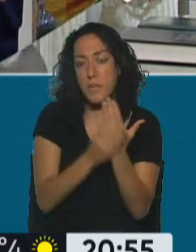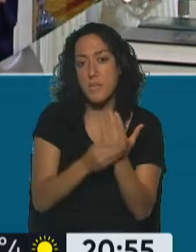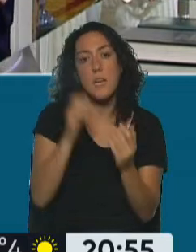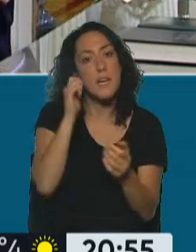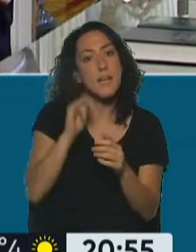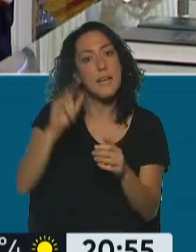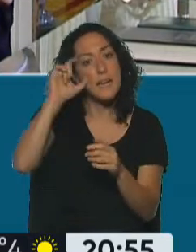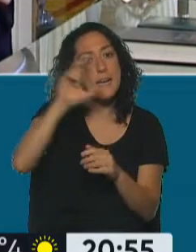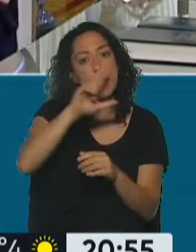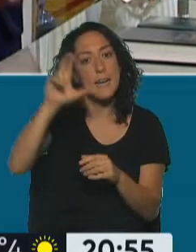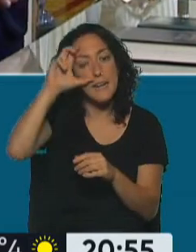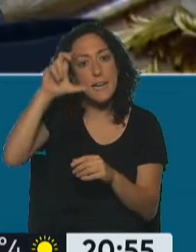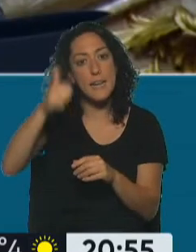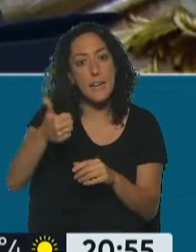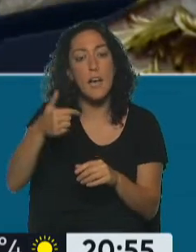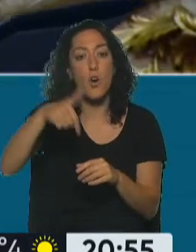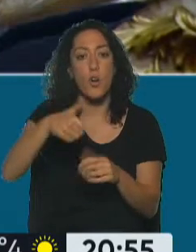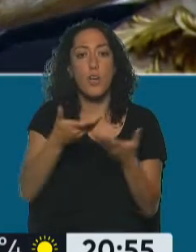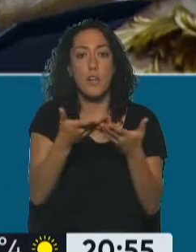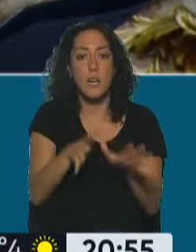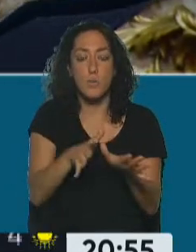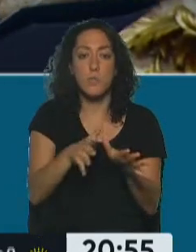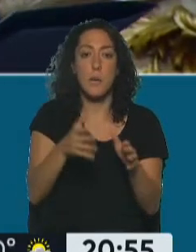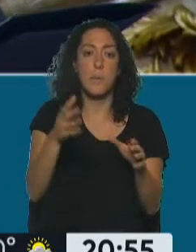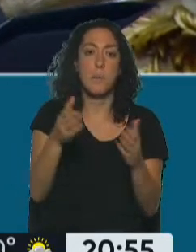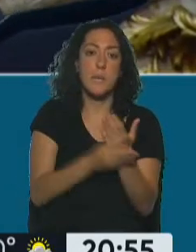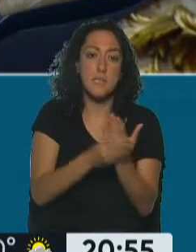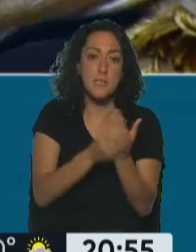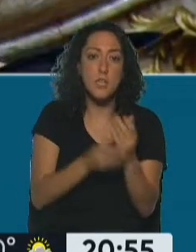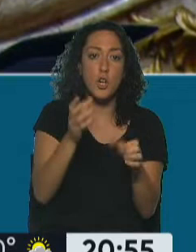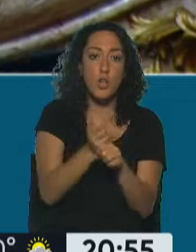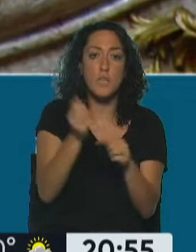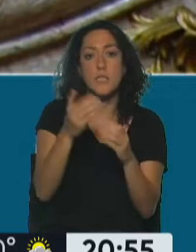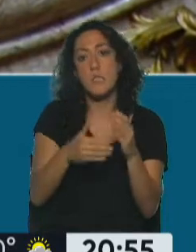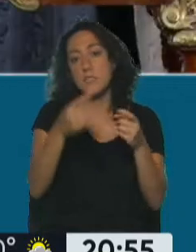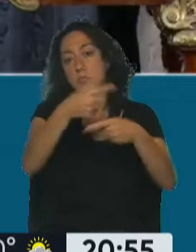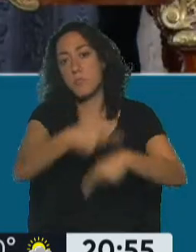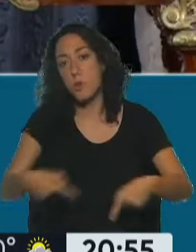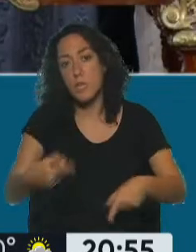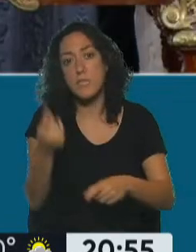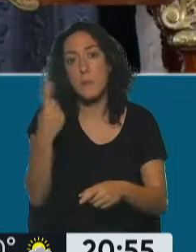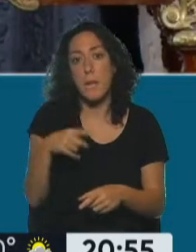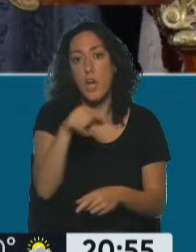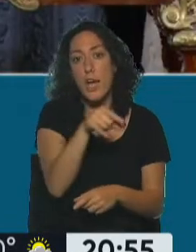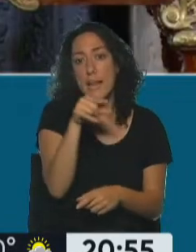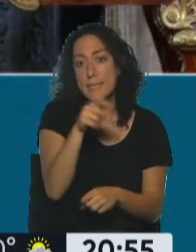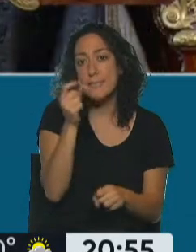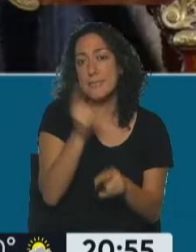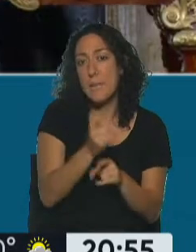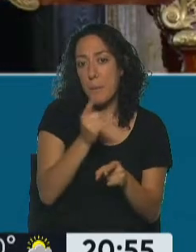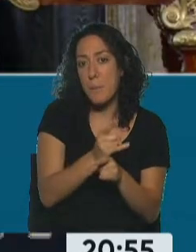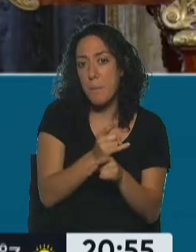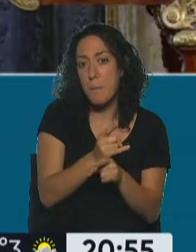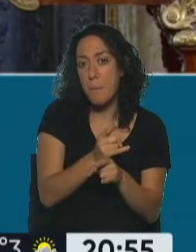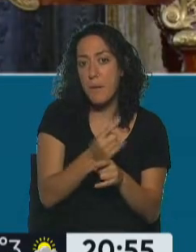Guerrera, que hoy nos deja en el Ministerio de Transporte, pero que ha sido siempre una enorme fuente